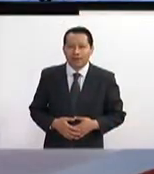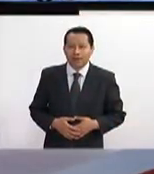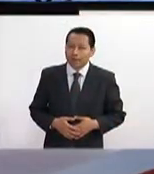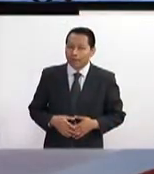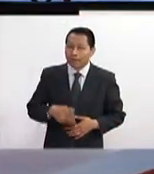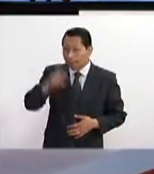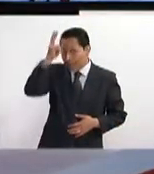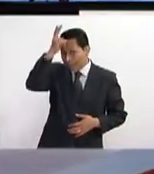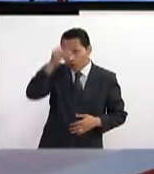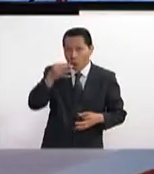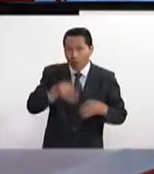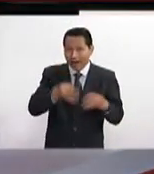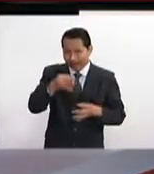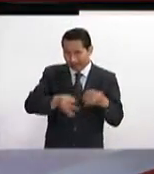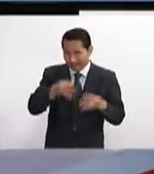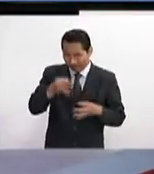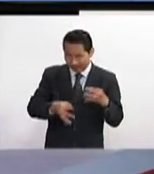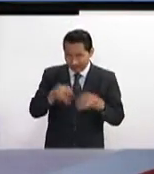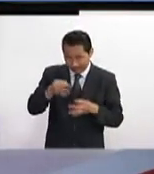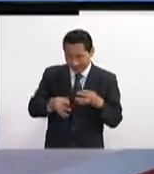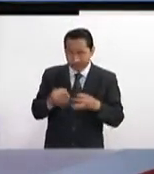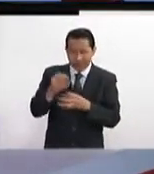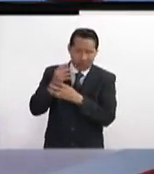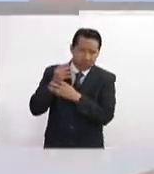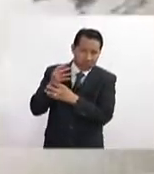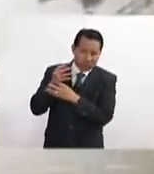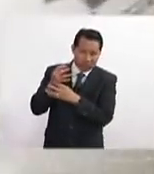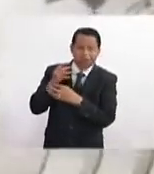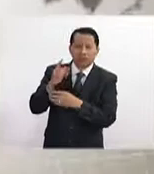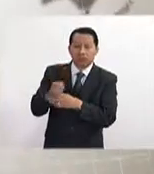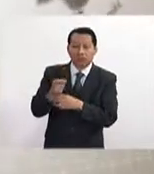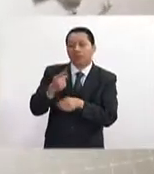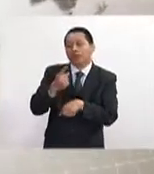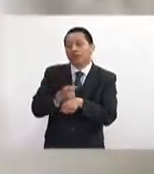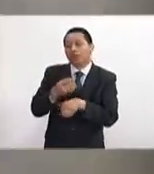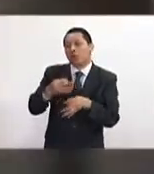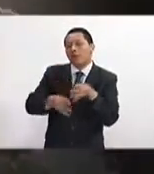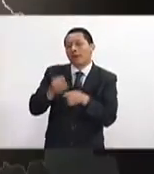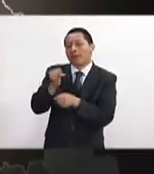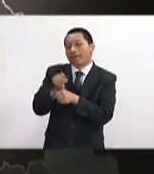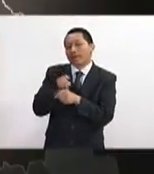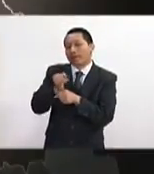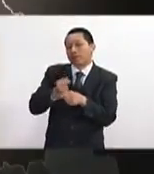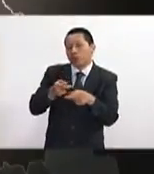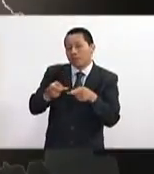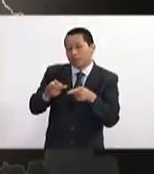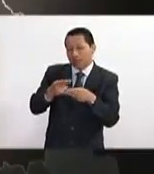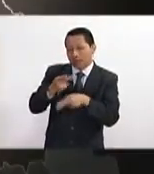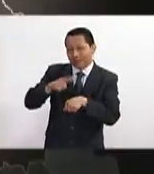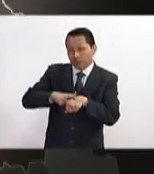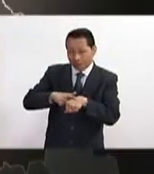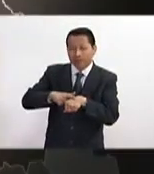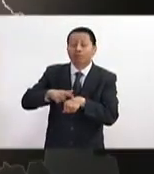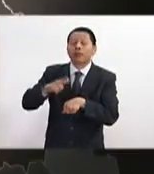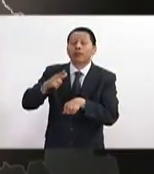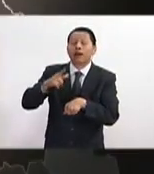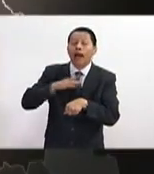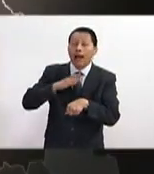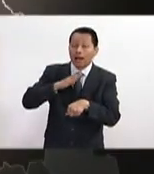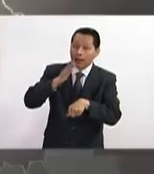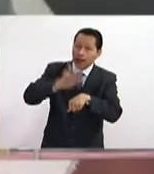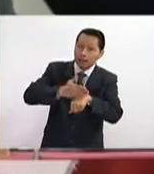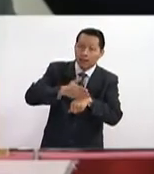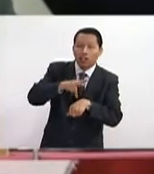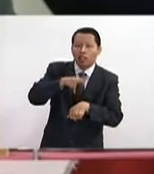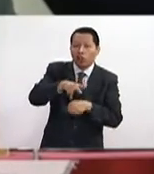En Perú, el juez Richard Concepción Carguancho, del primer juzgado de investigación preparatoria nacional, sentenció a